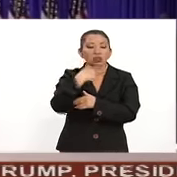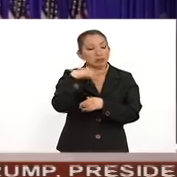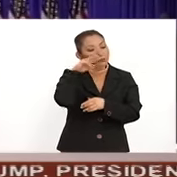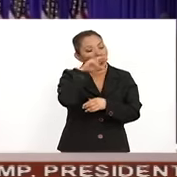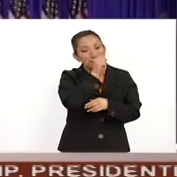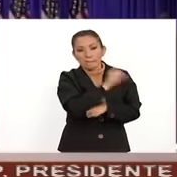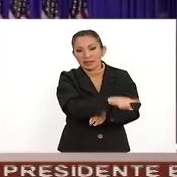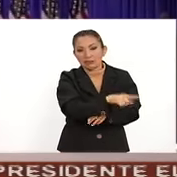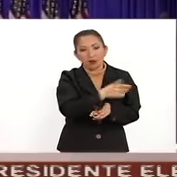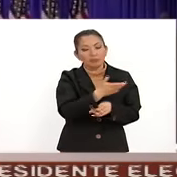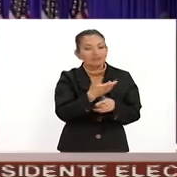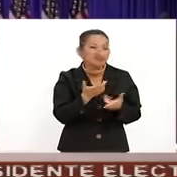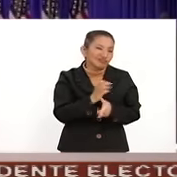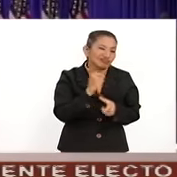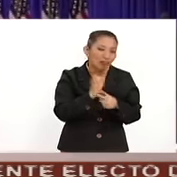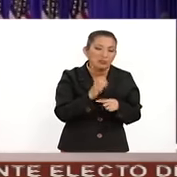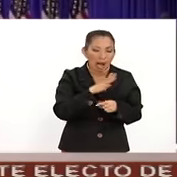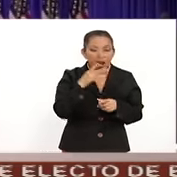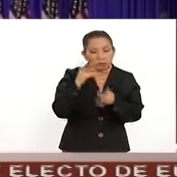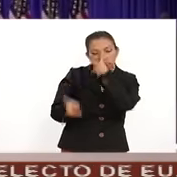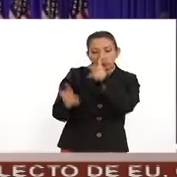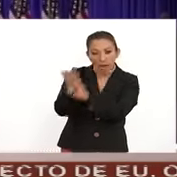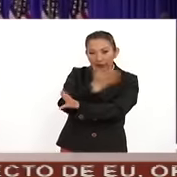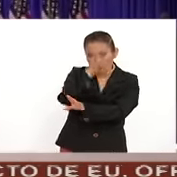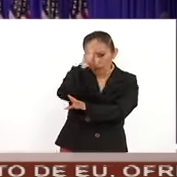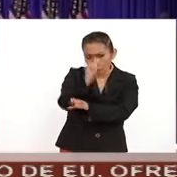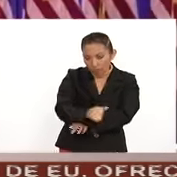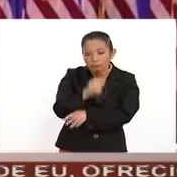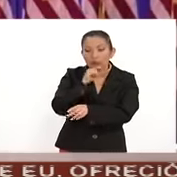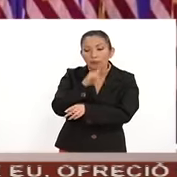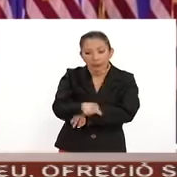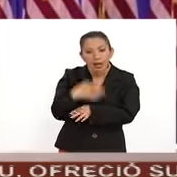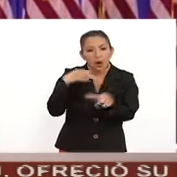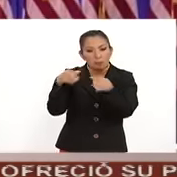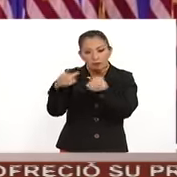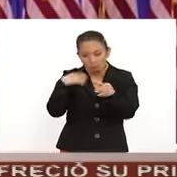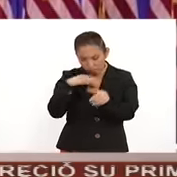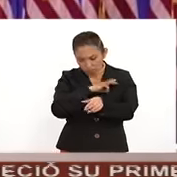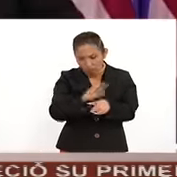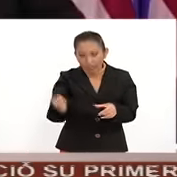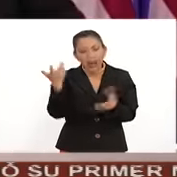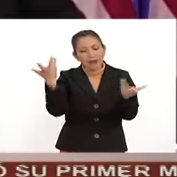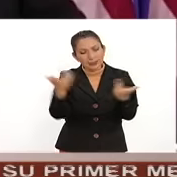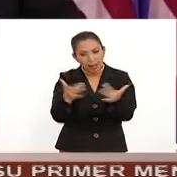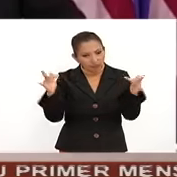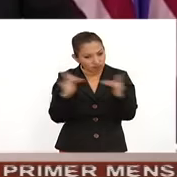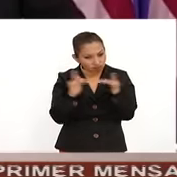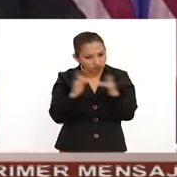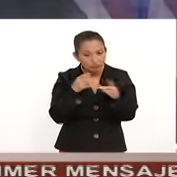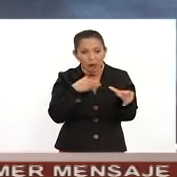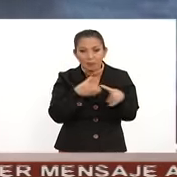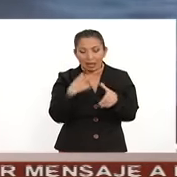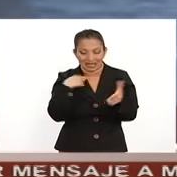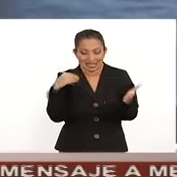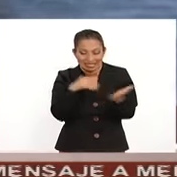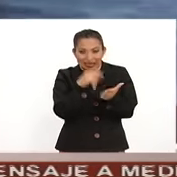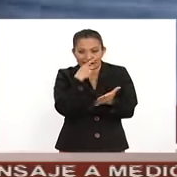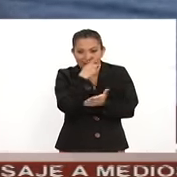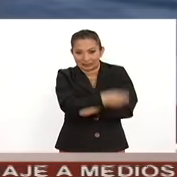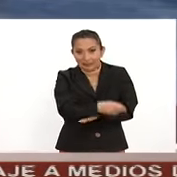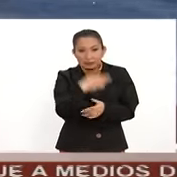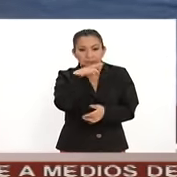la misma deportación. Entonces, sí hubo una negociación, también se integraron elementos comerciales. Se está estipulando